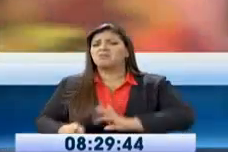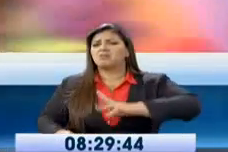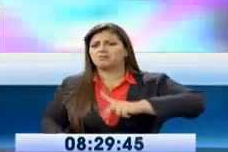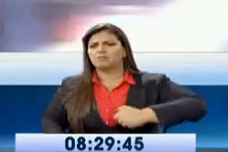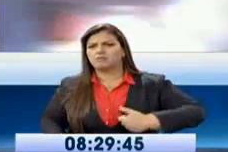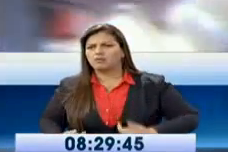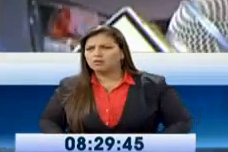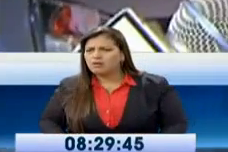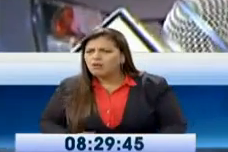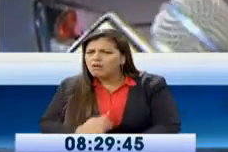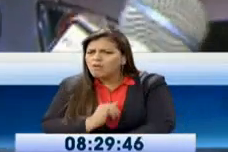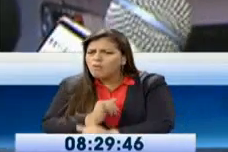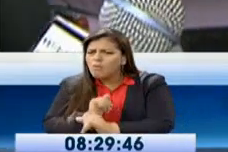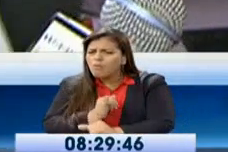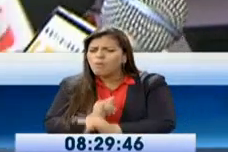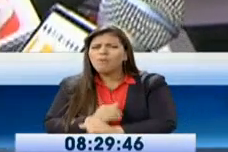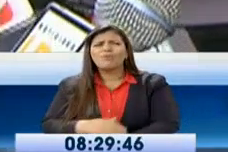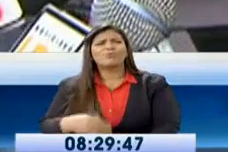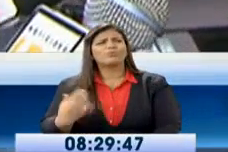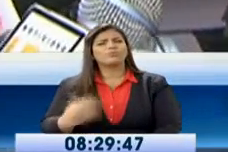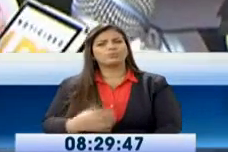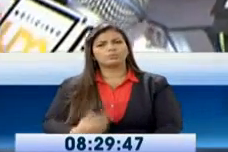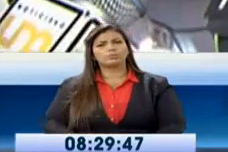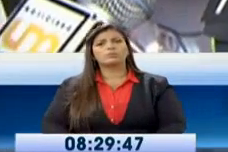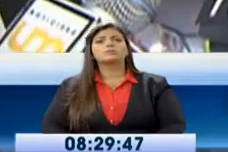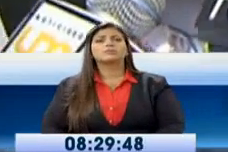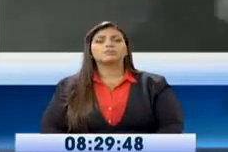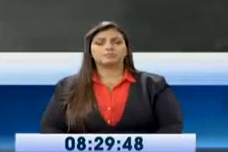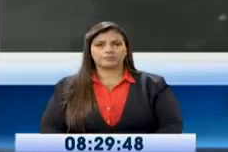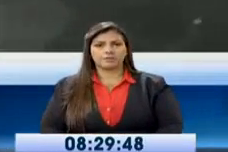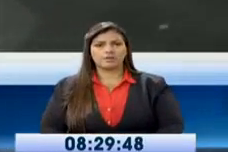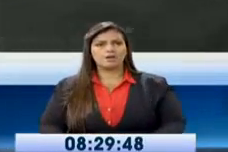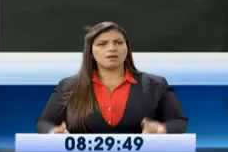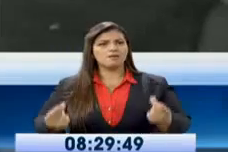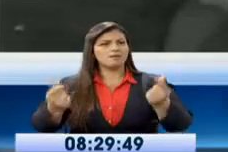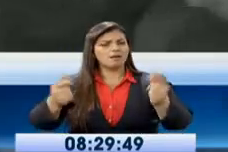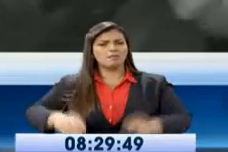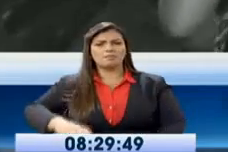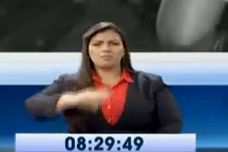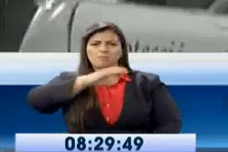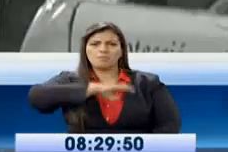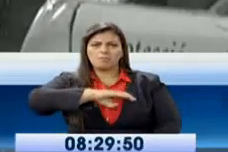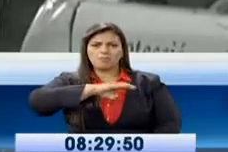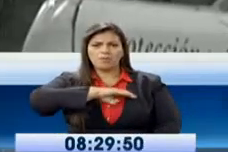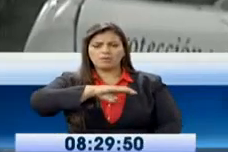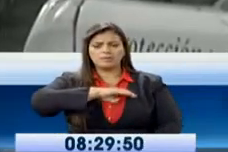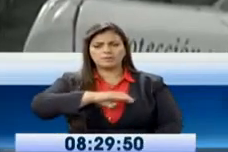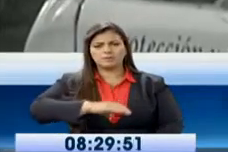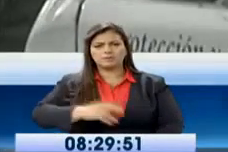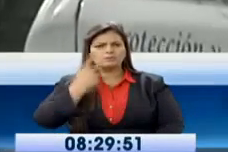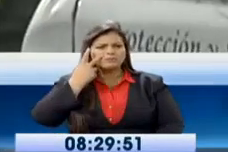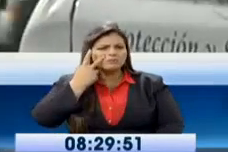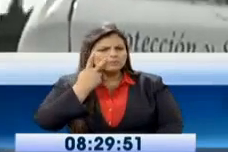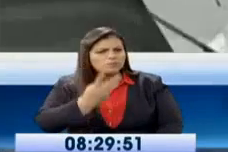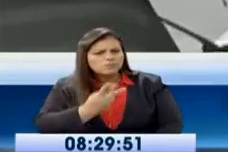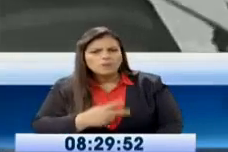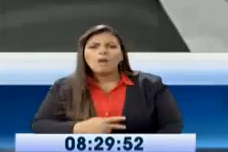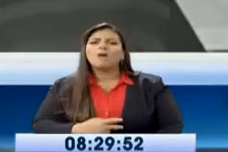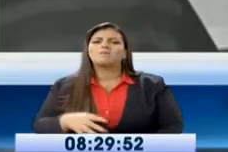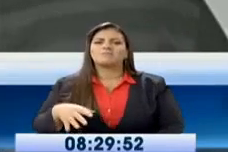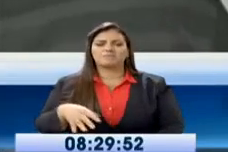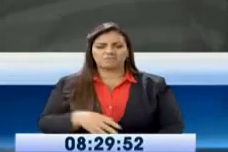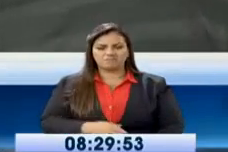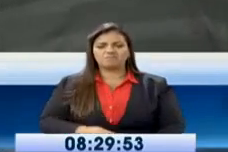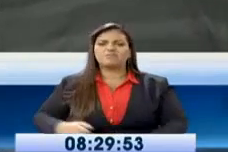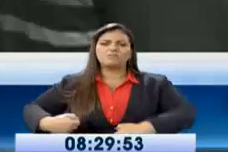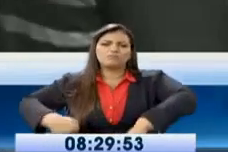compañero motorizado se percata de la presencia y neutraliza la acción de estos. Con el afán de huir, los delincuentes abrieron fuego en